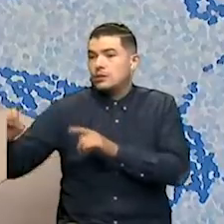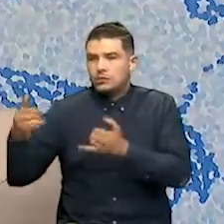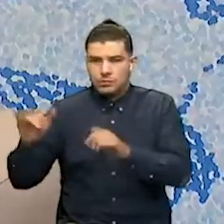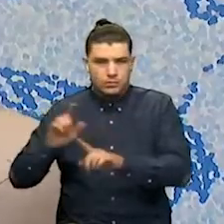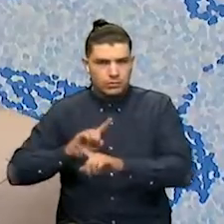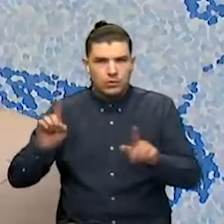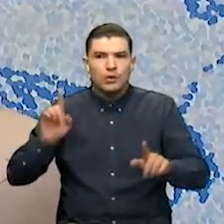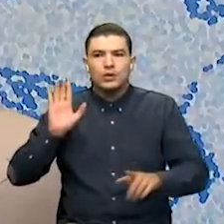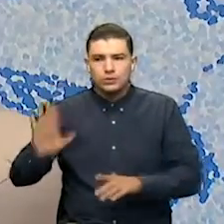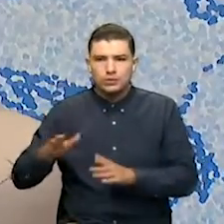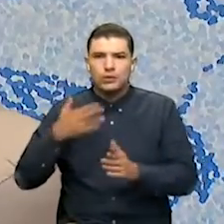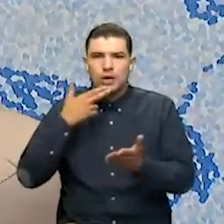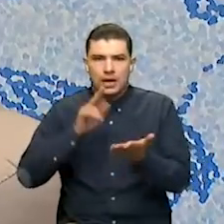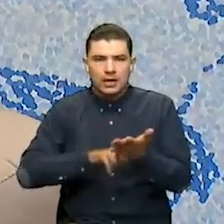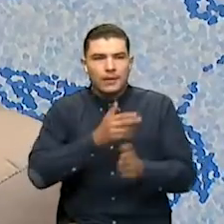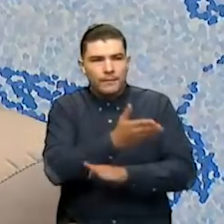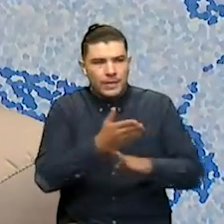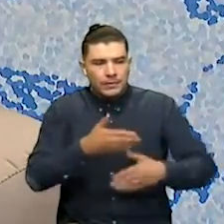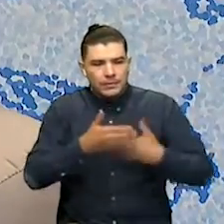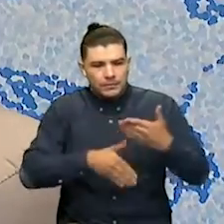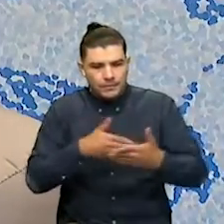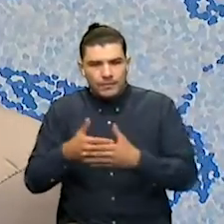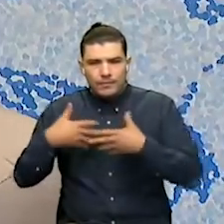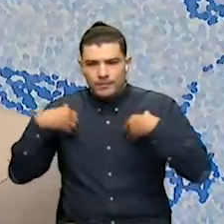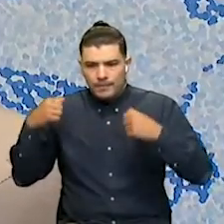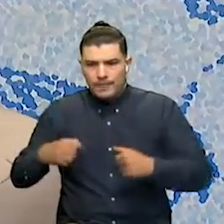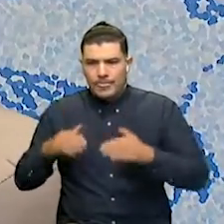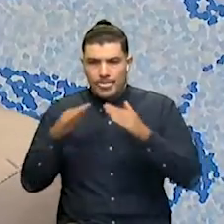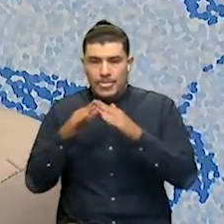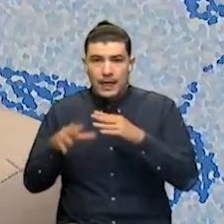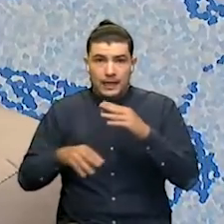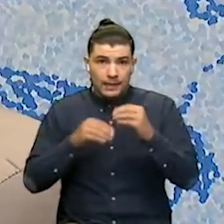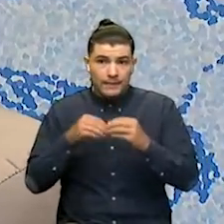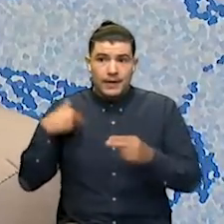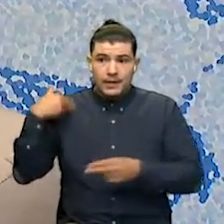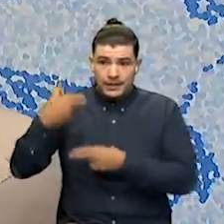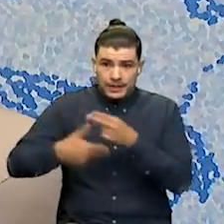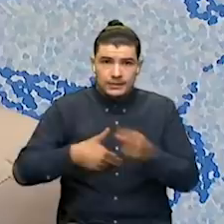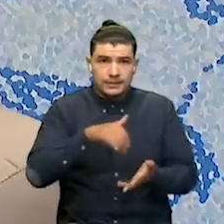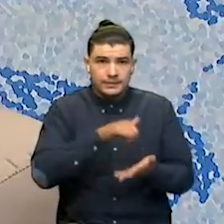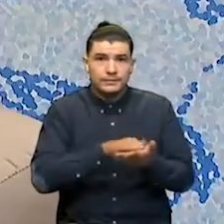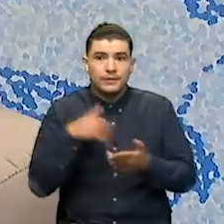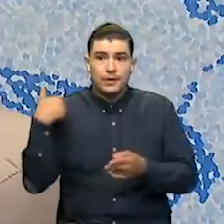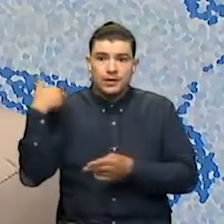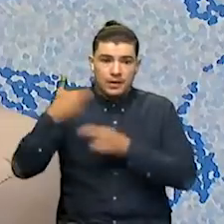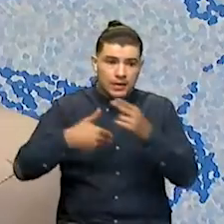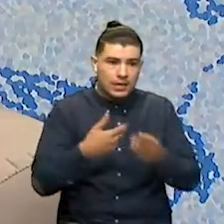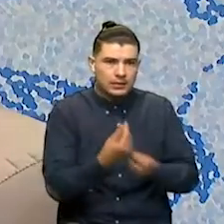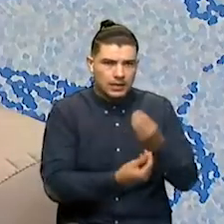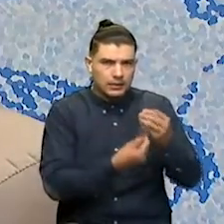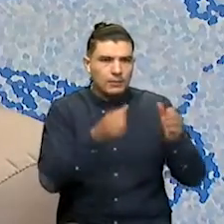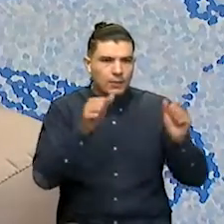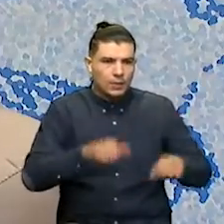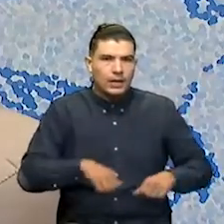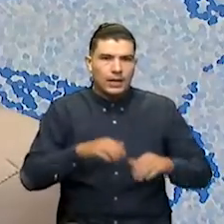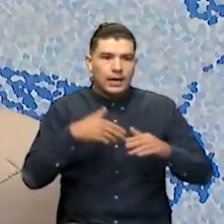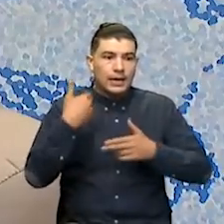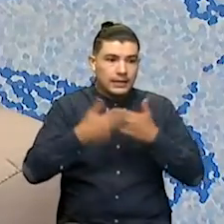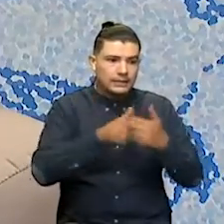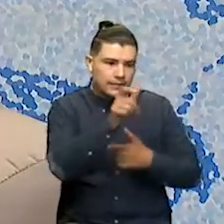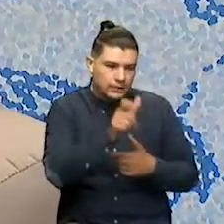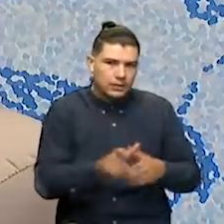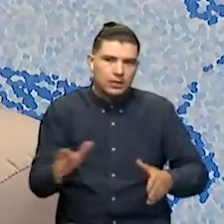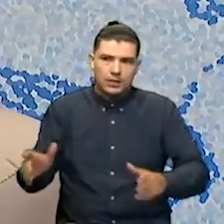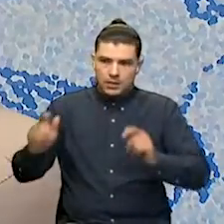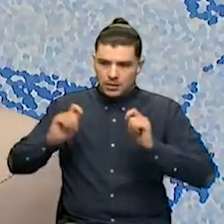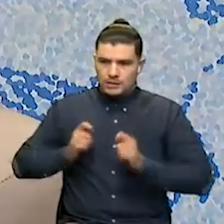de adquirir el dominio del bien, así como lo es también la sucesión. La sucesión se hace para adquirir el dominio del bien. Entonces,